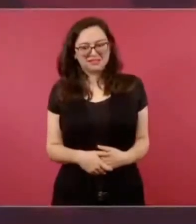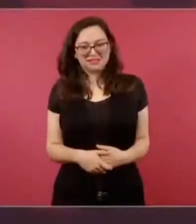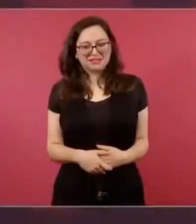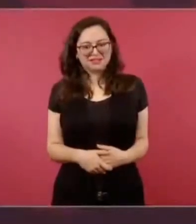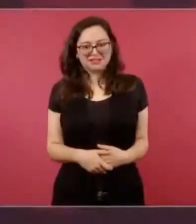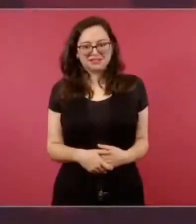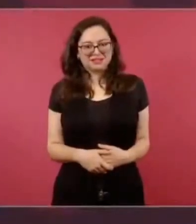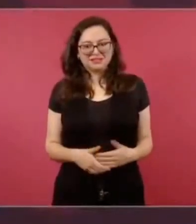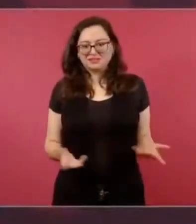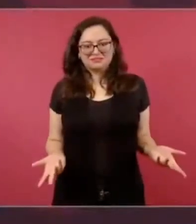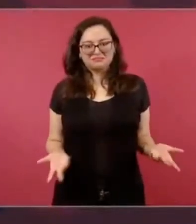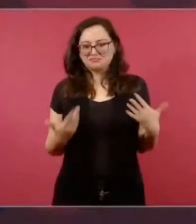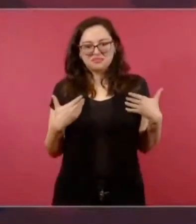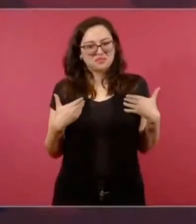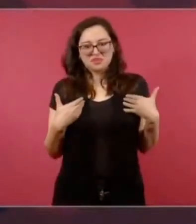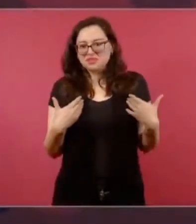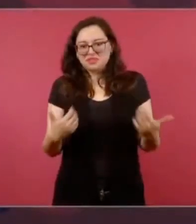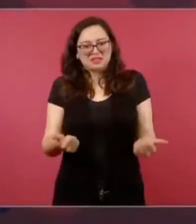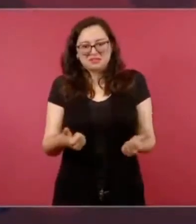no los entiendo.